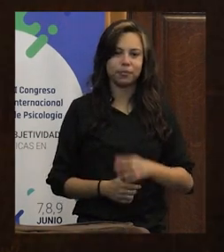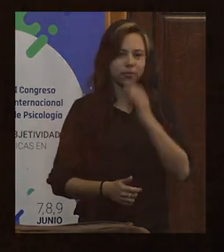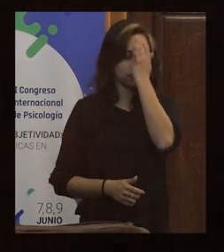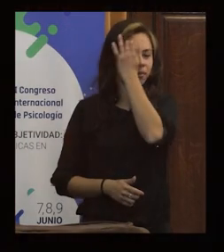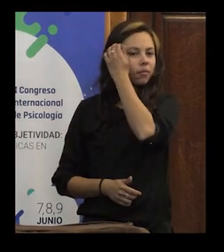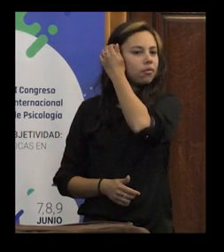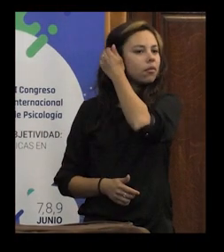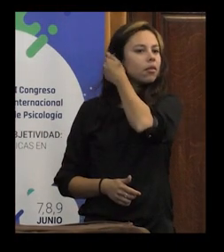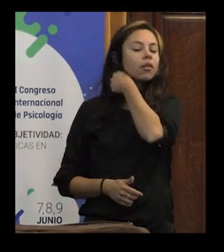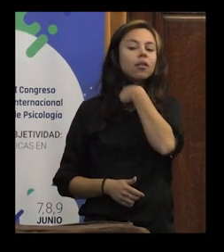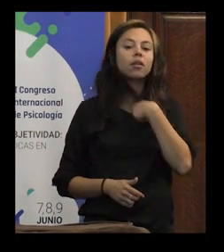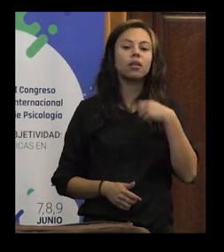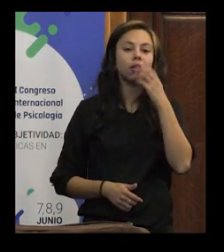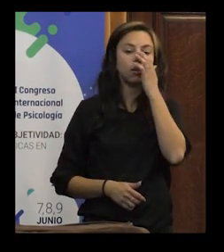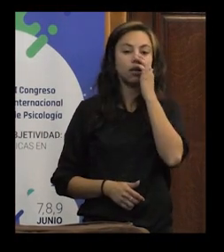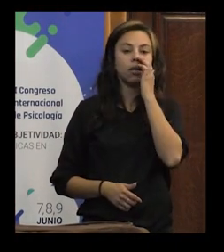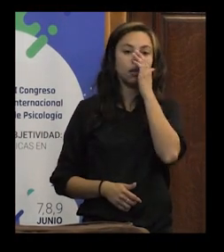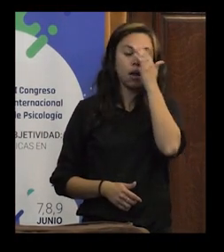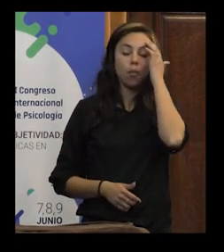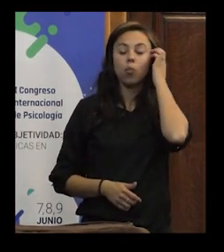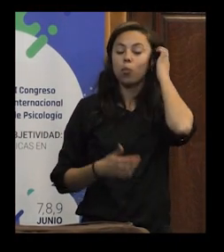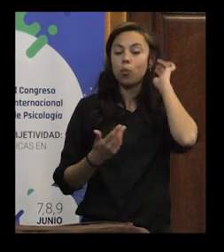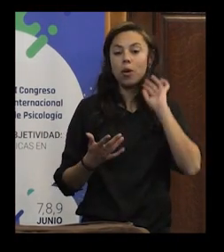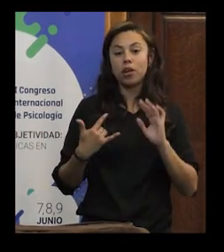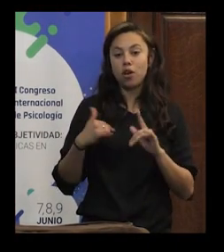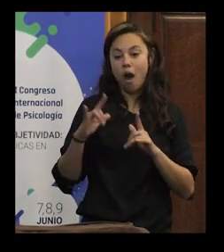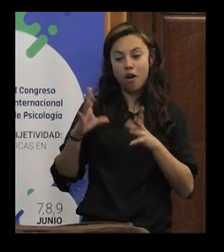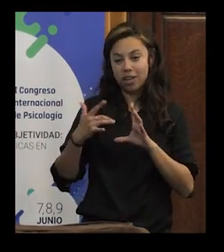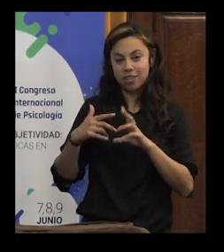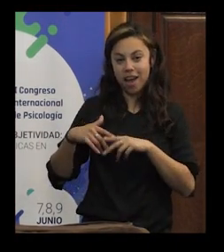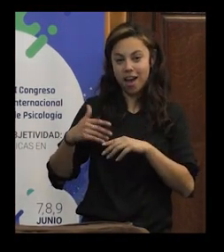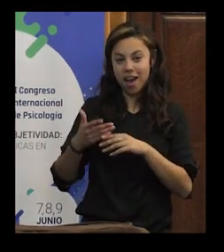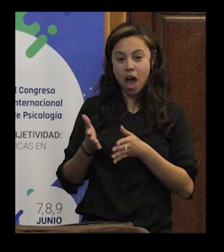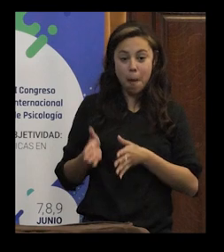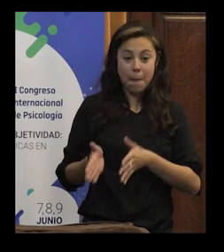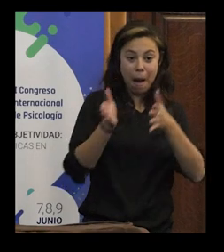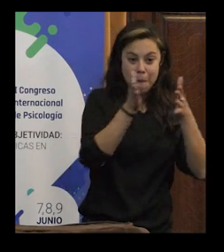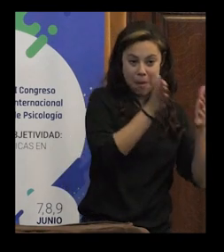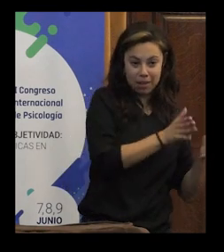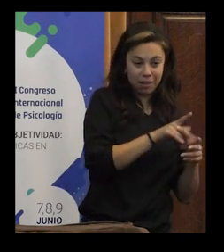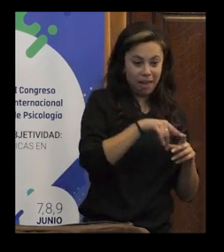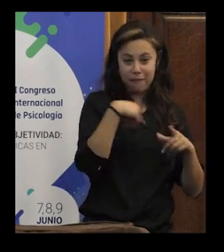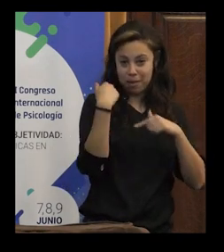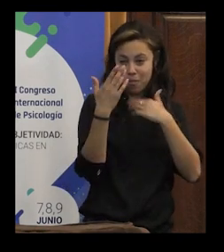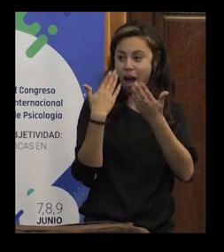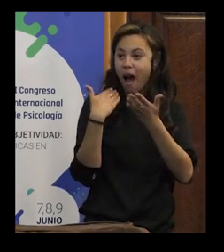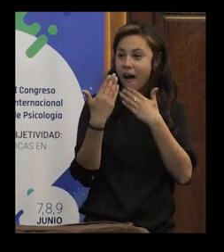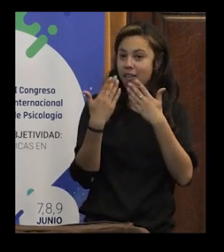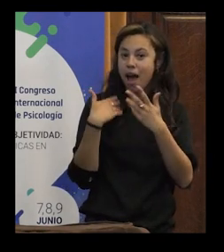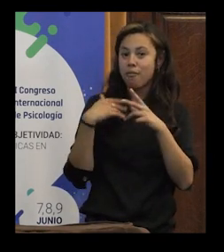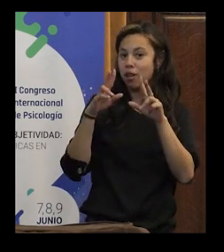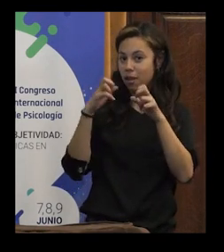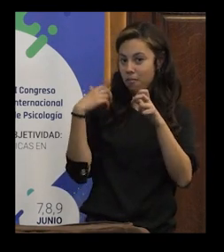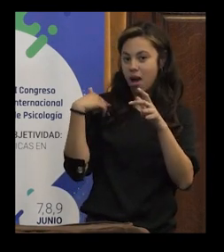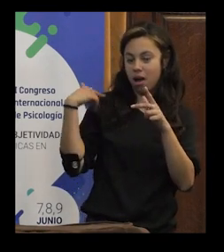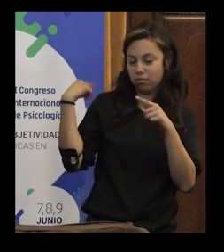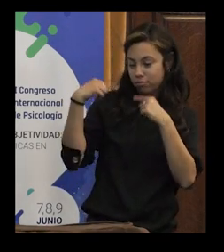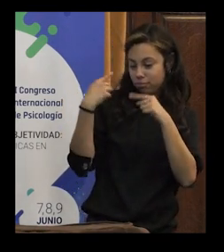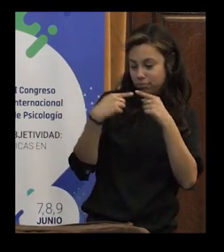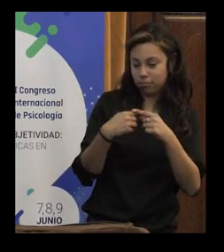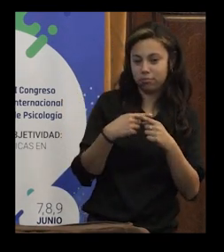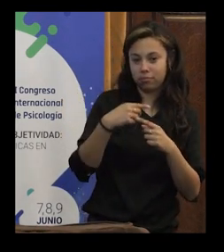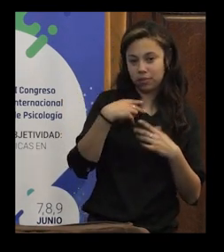¿tá? Salimos de la tradición epidemiológica para el riesgo corporificado.